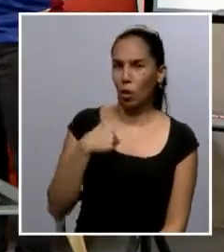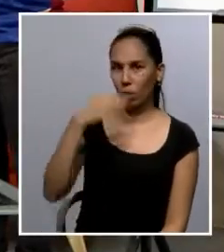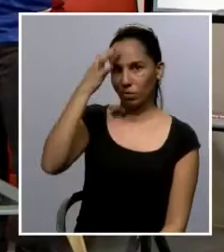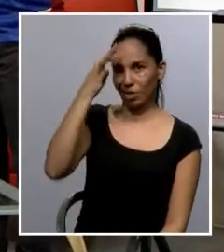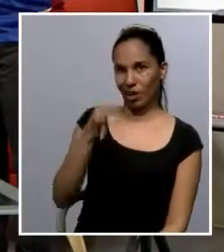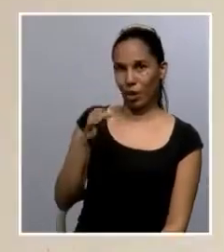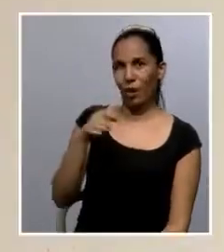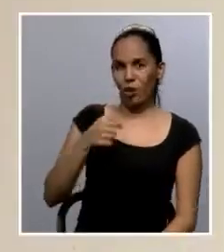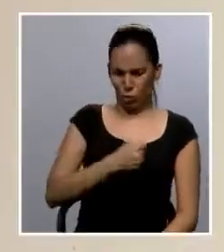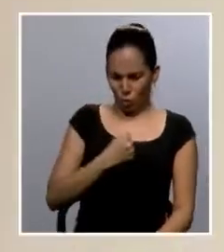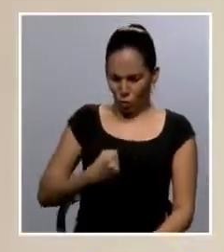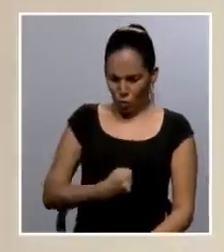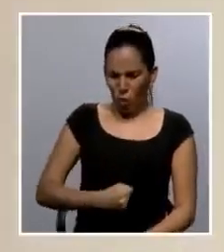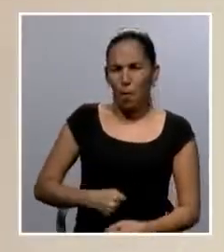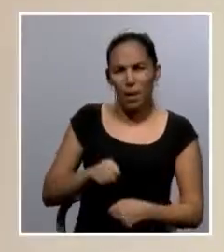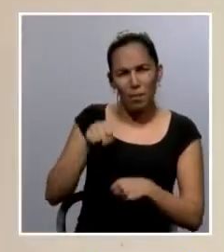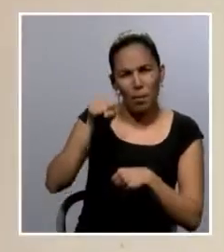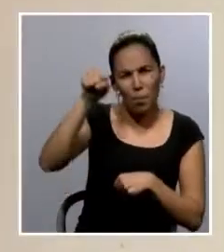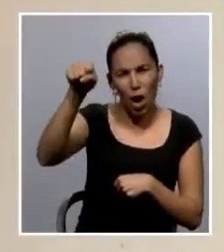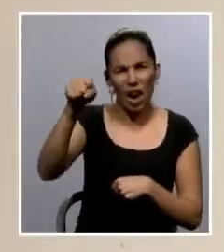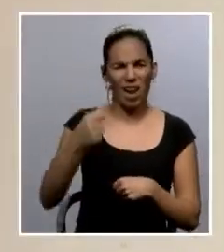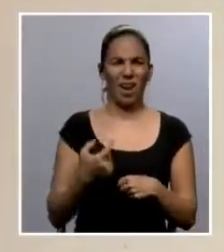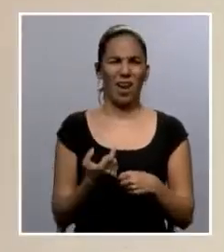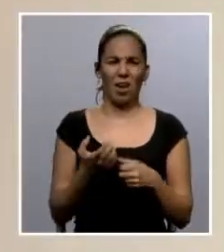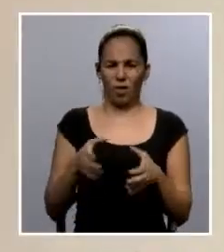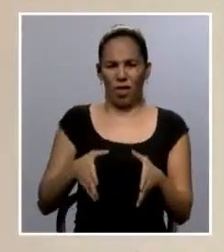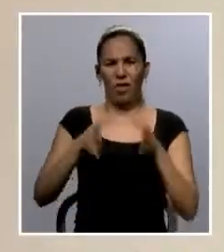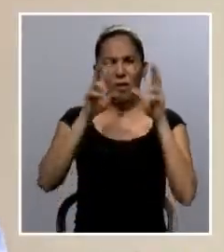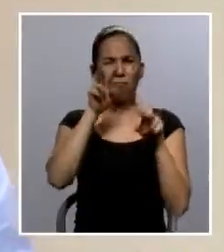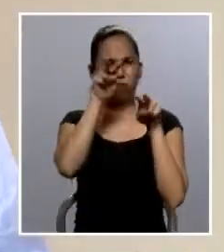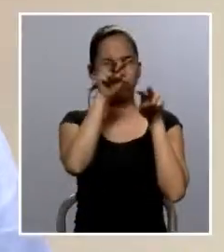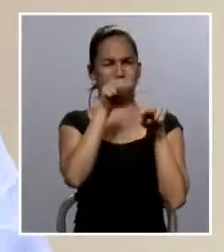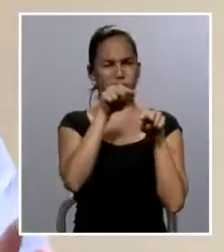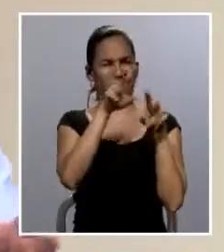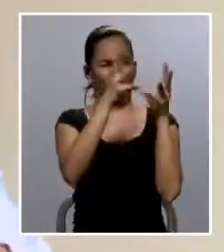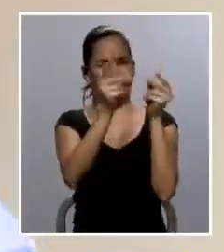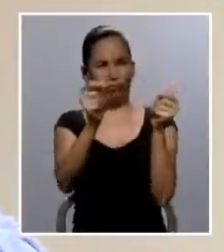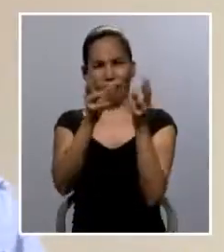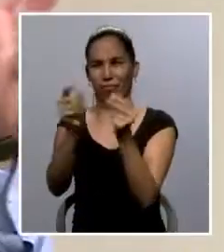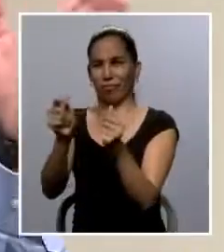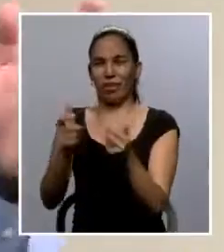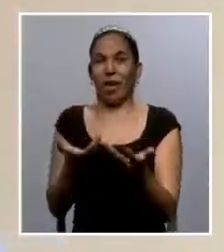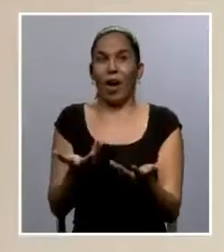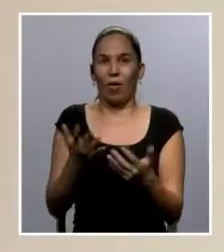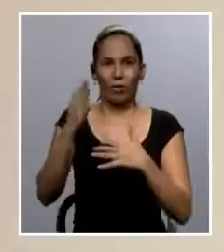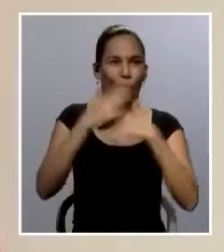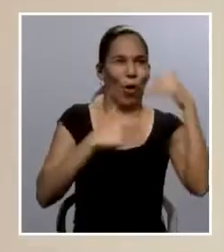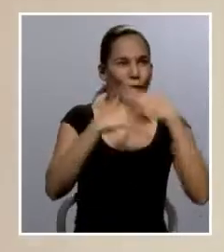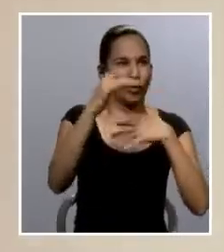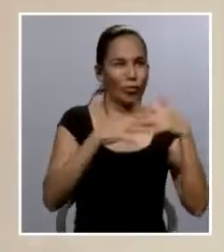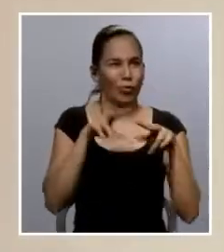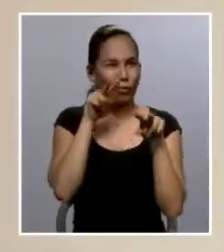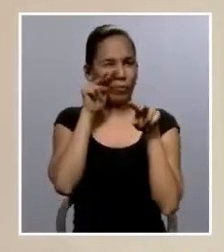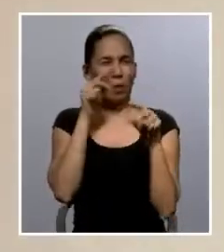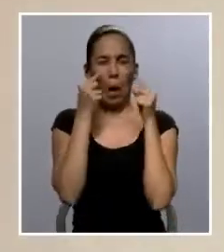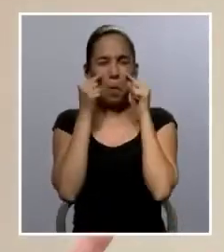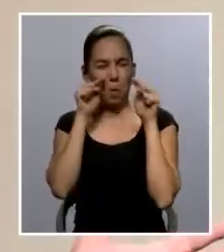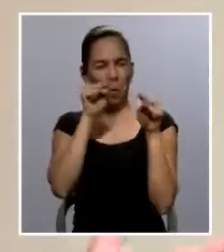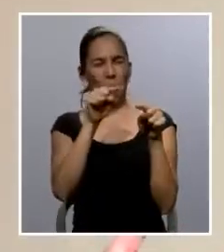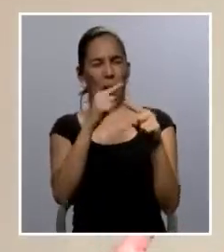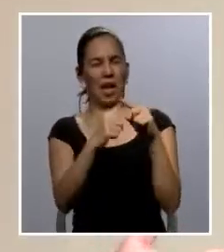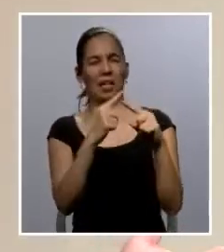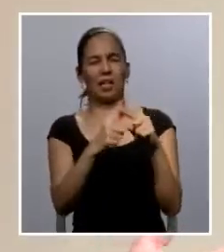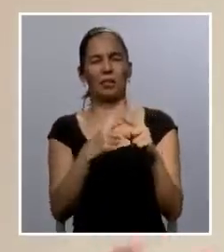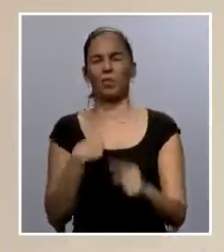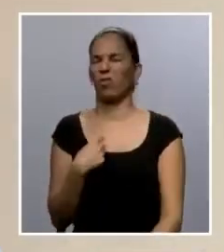que Superman vuele, que destruya edificios con los ojos, allá en casa que reconstruya, que tenga visión de rayos X. Lo que no